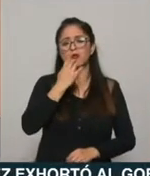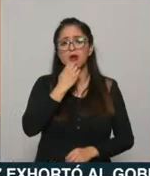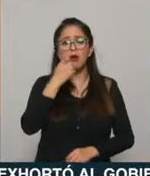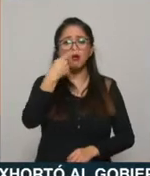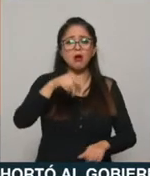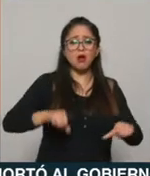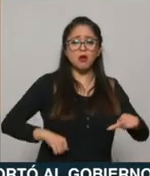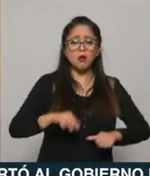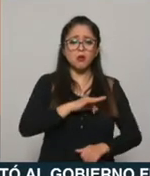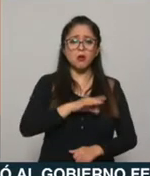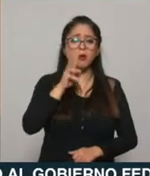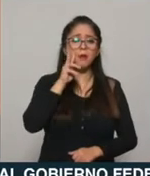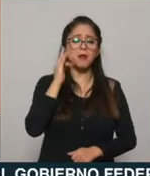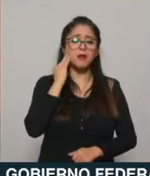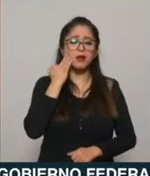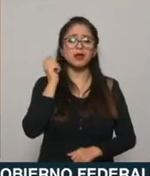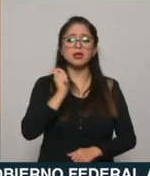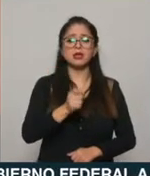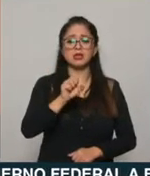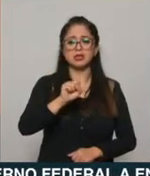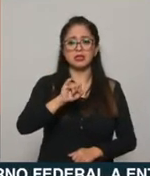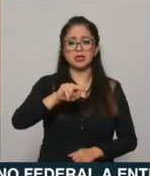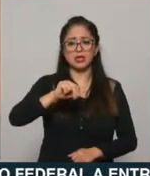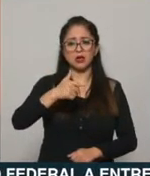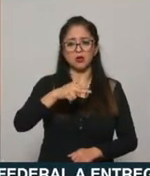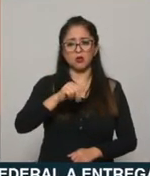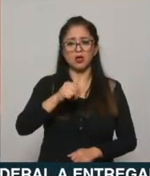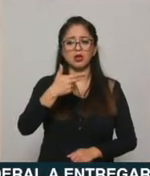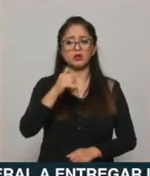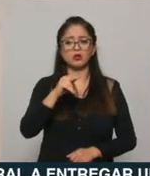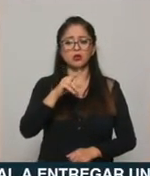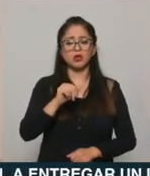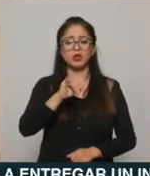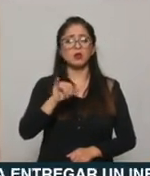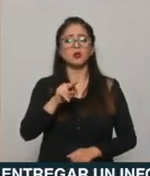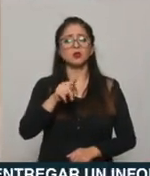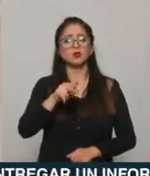consultar en la cuenta de Facebook Sinagoga Histórica Justo Sierra 71.